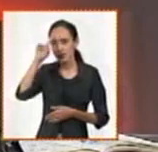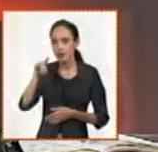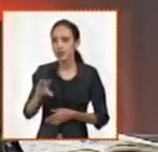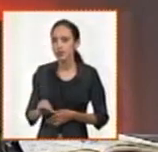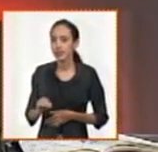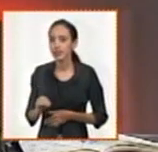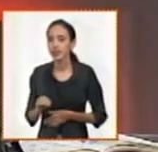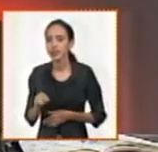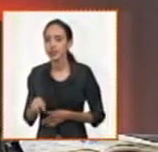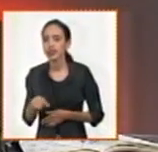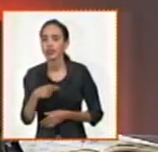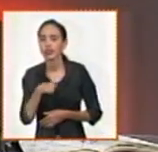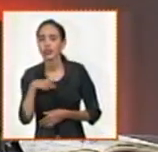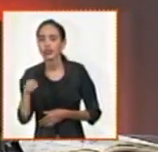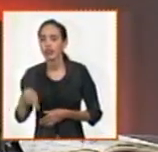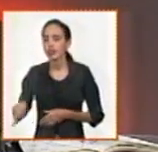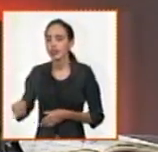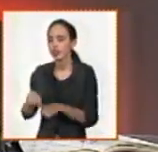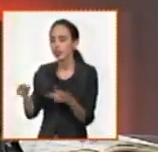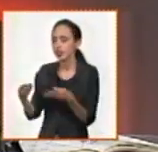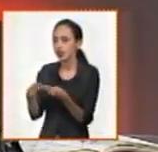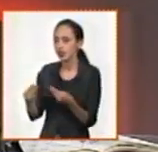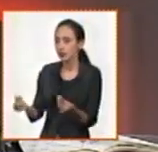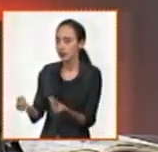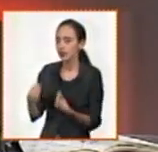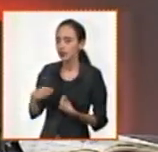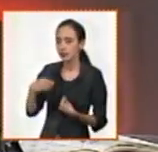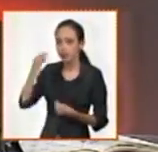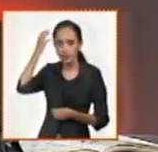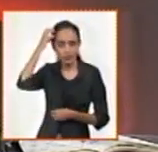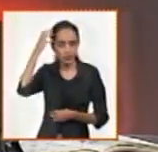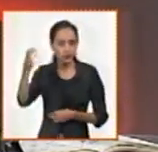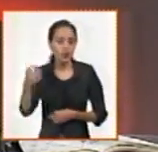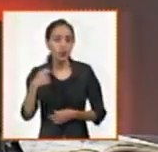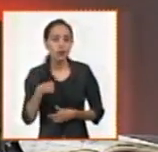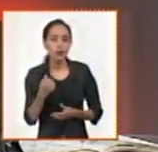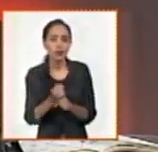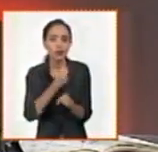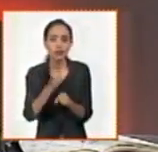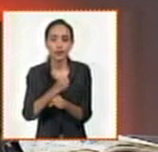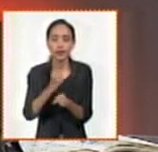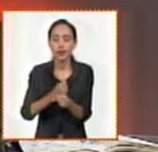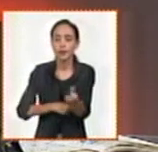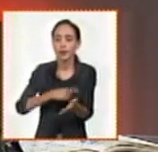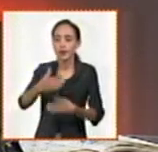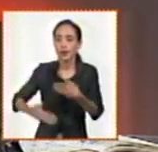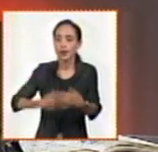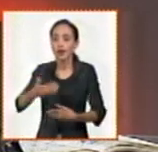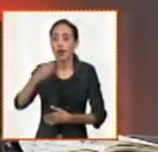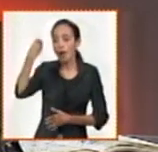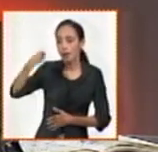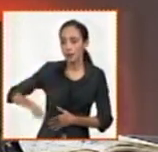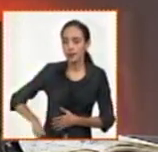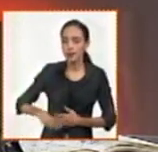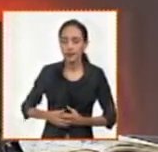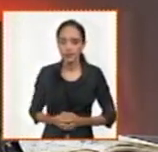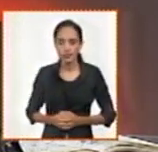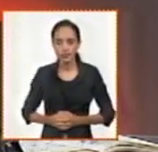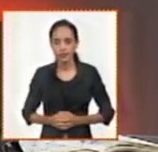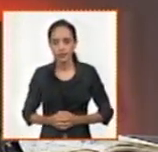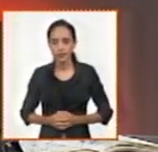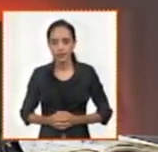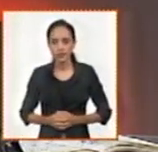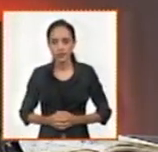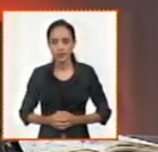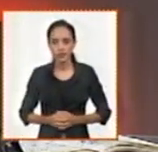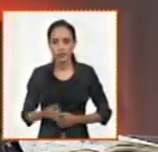tengo, toda esa tierra me lo da el Estado para trabajar, para heredar, para aprovechar, y